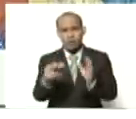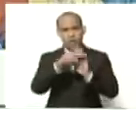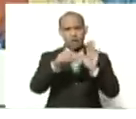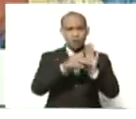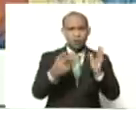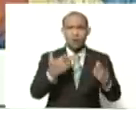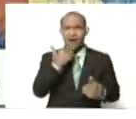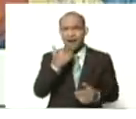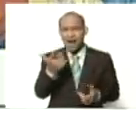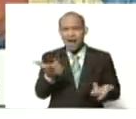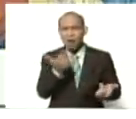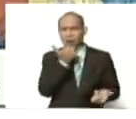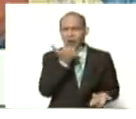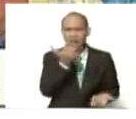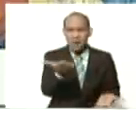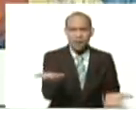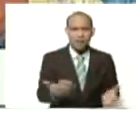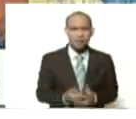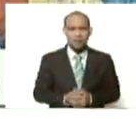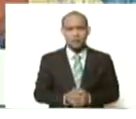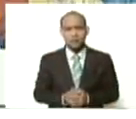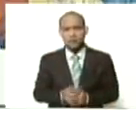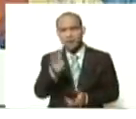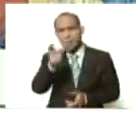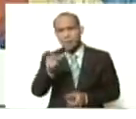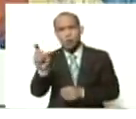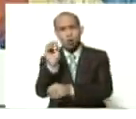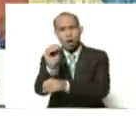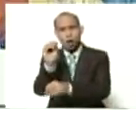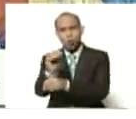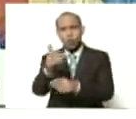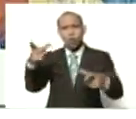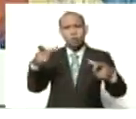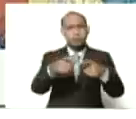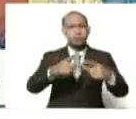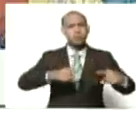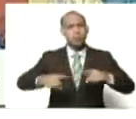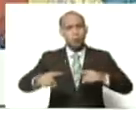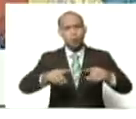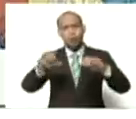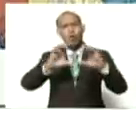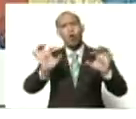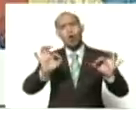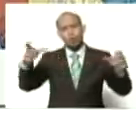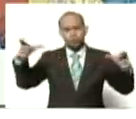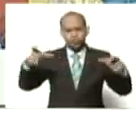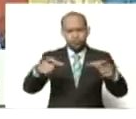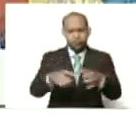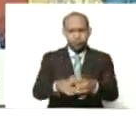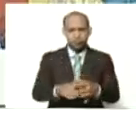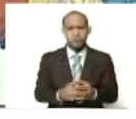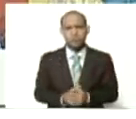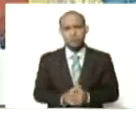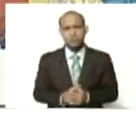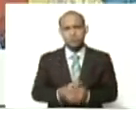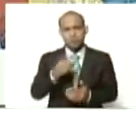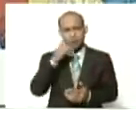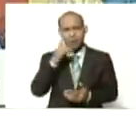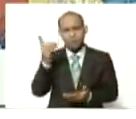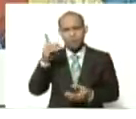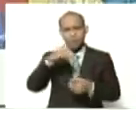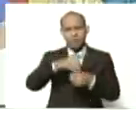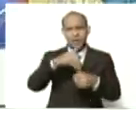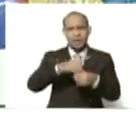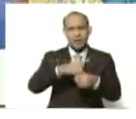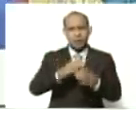está pasando. Porque donde la gente se cuida, los casos se mantienen estables o bajan. Vamos a ver el reporte